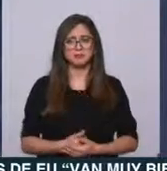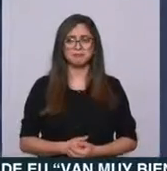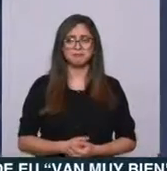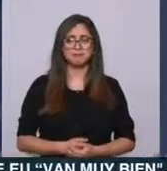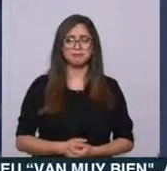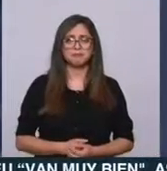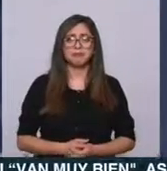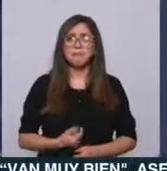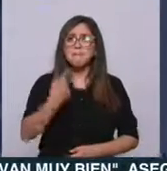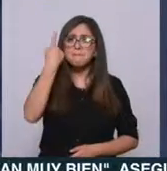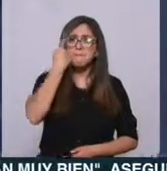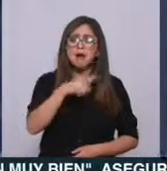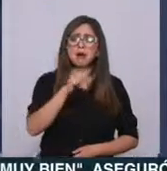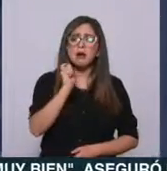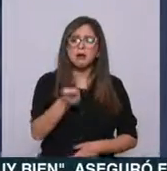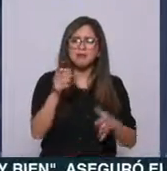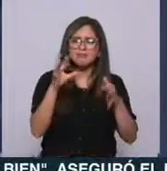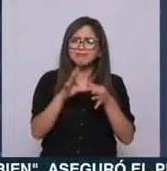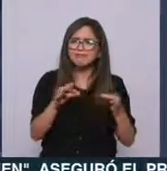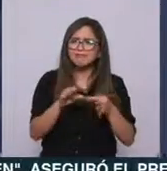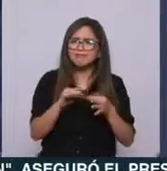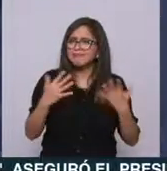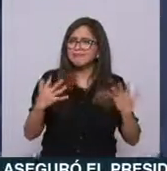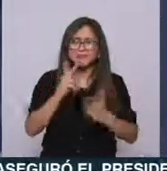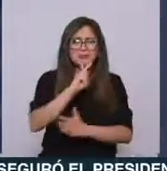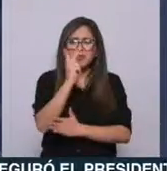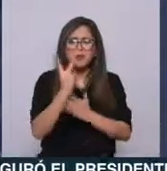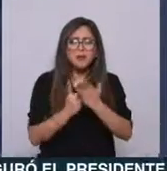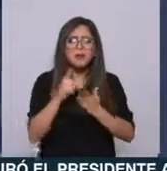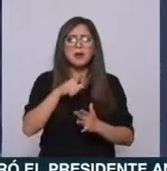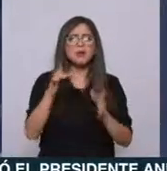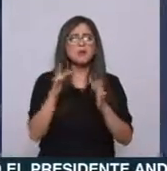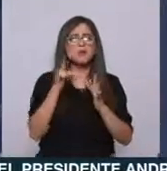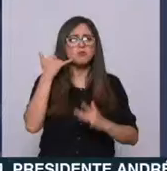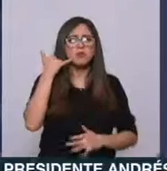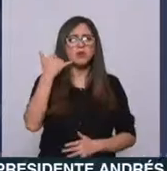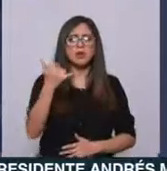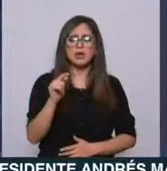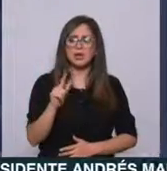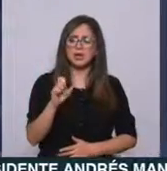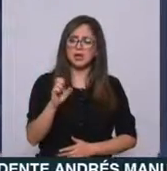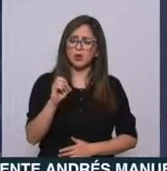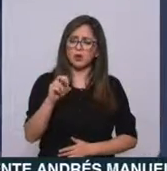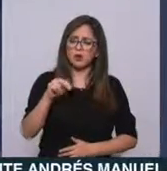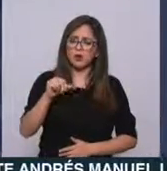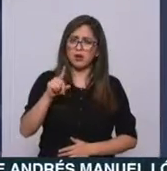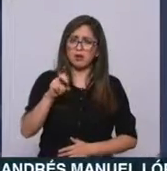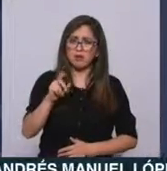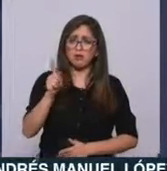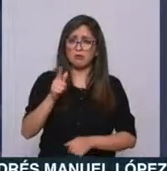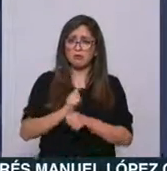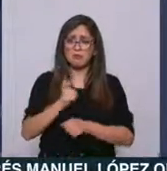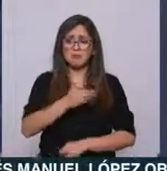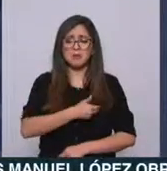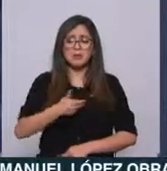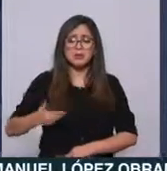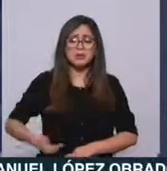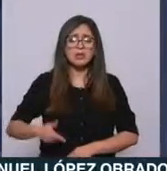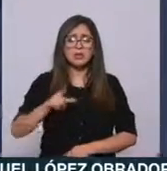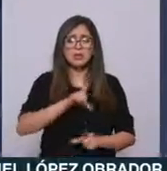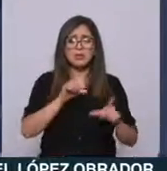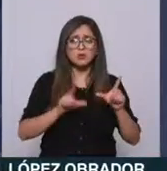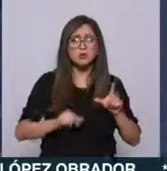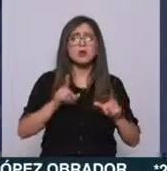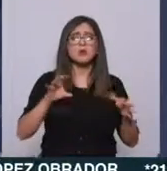Pues justo para conversar sobre este controvertido programa está en la línea telefónica el licenciado Leonardo García Camarena. Él es presidente nacional de la Unión Nacional